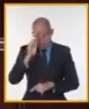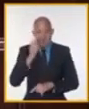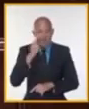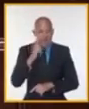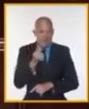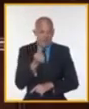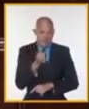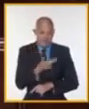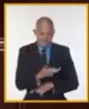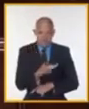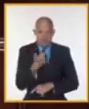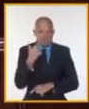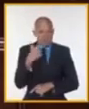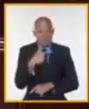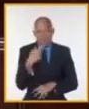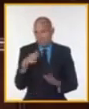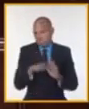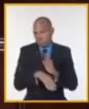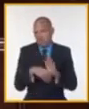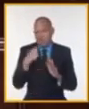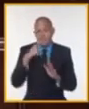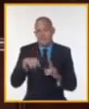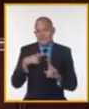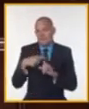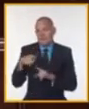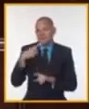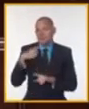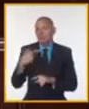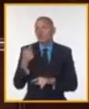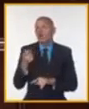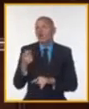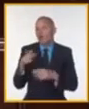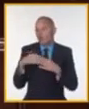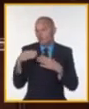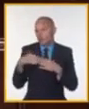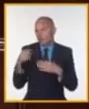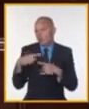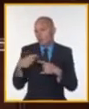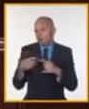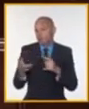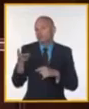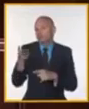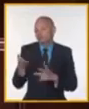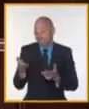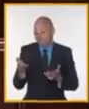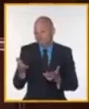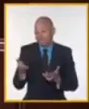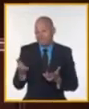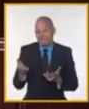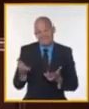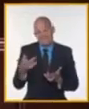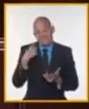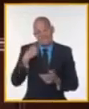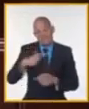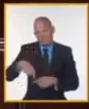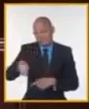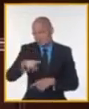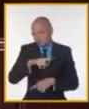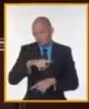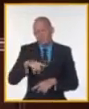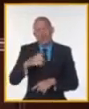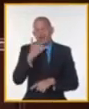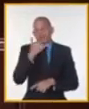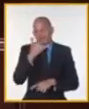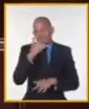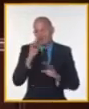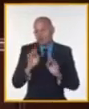directa a los ingresos y a la calidad de vida del pueblo, lo cual ha requerido permanente atención de los organismos